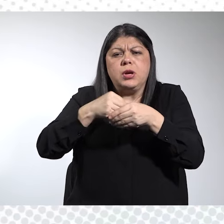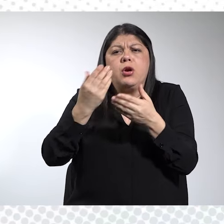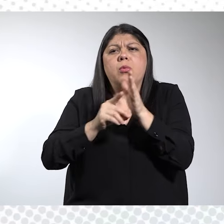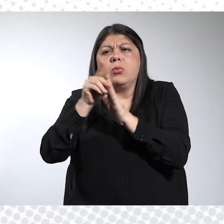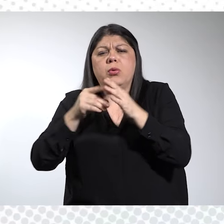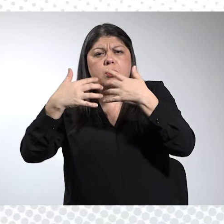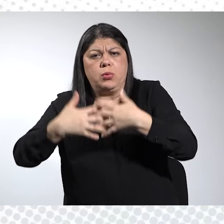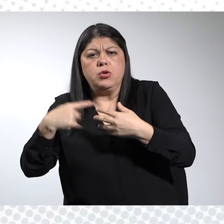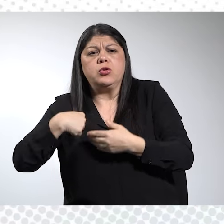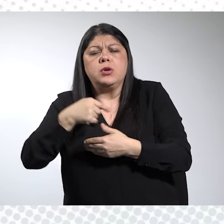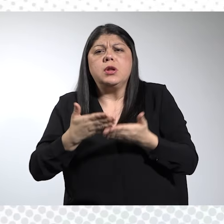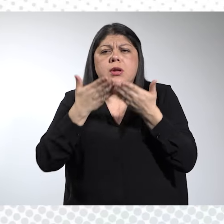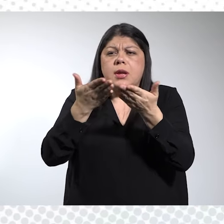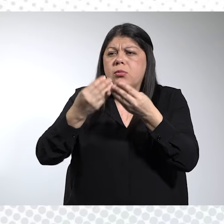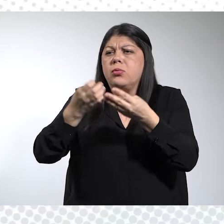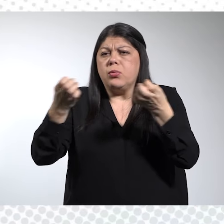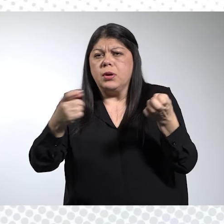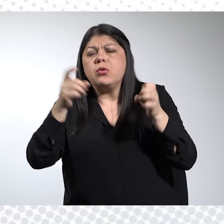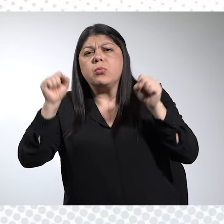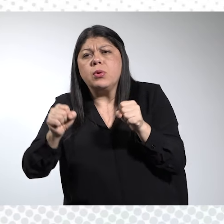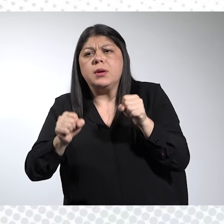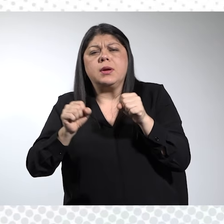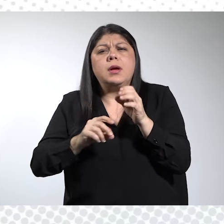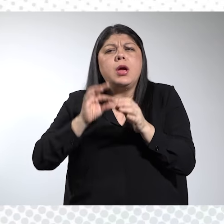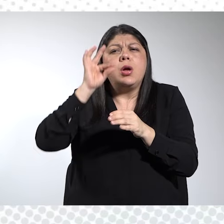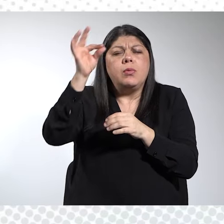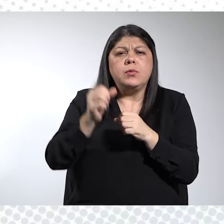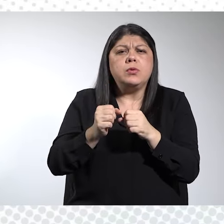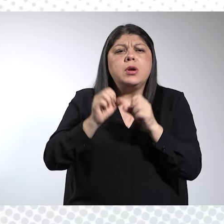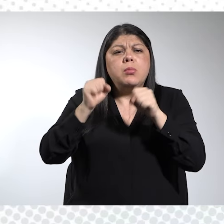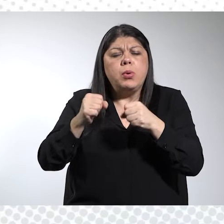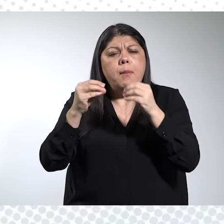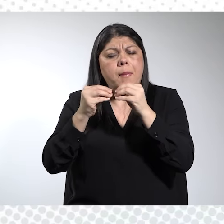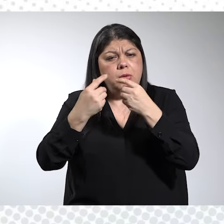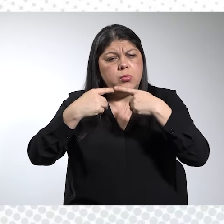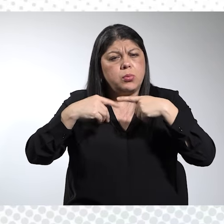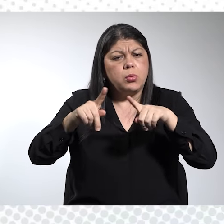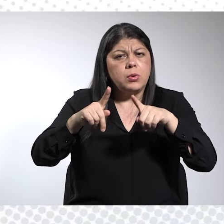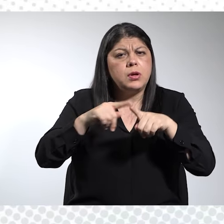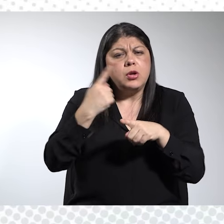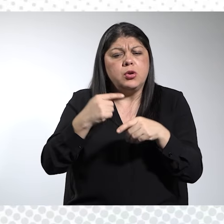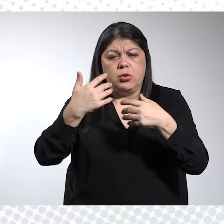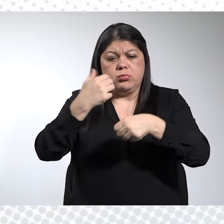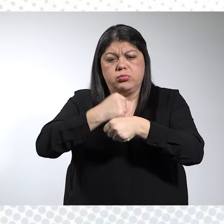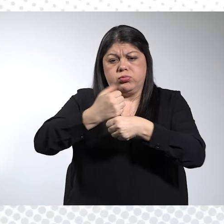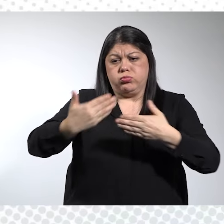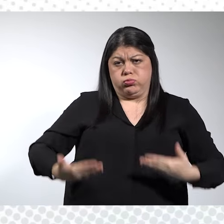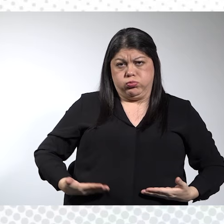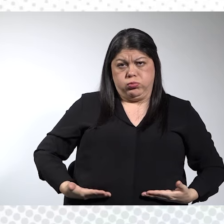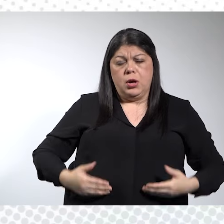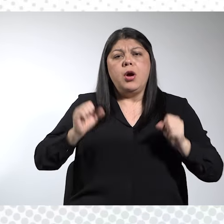cómo se desarrolla. Si les damos estas herramientas básicas, ellos van a poder ver que hay más oportunidades que no solo ser